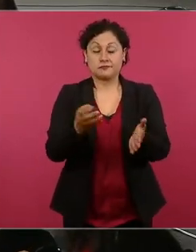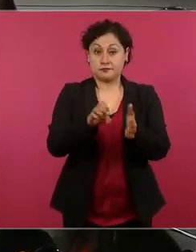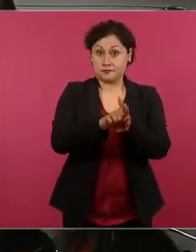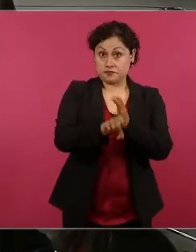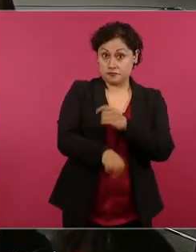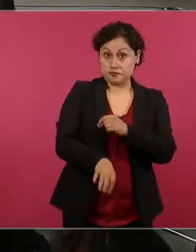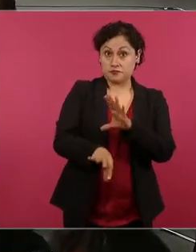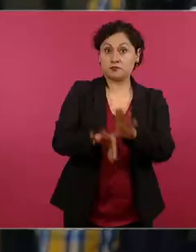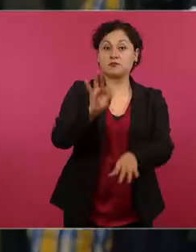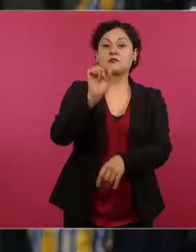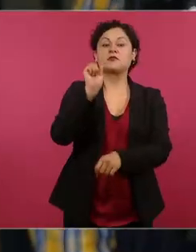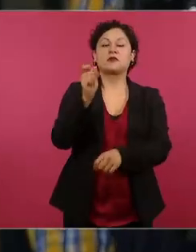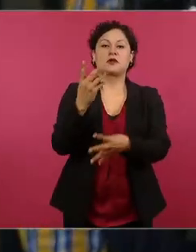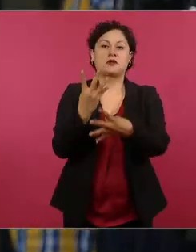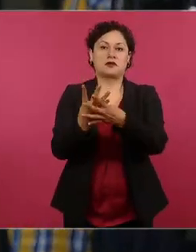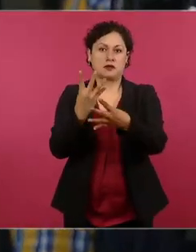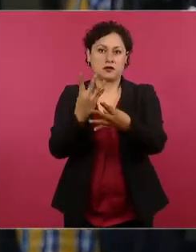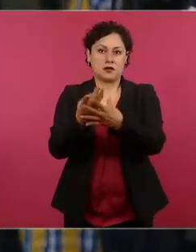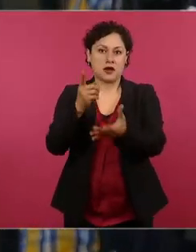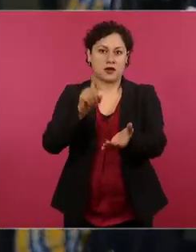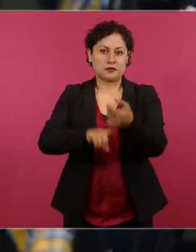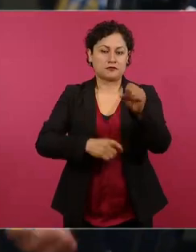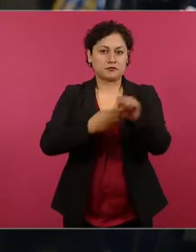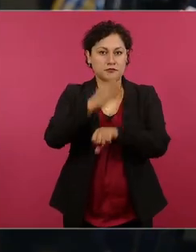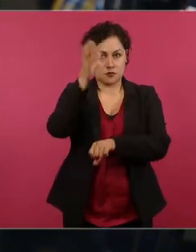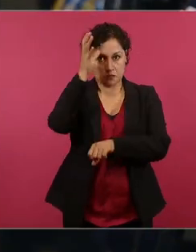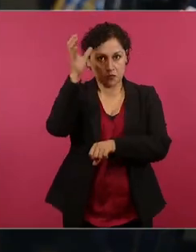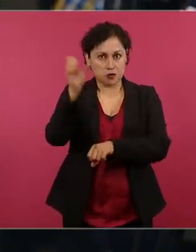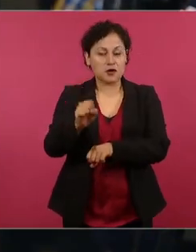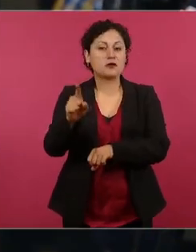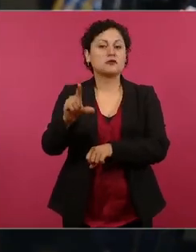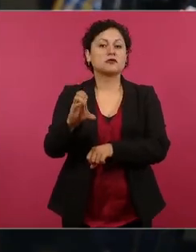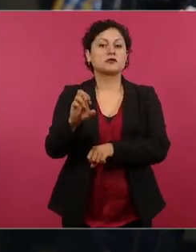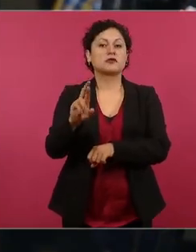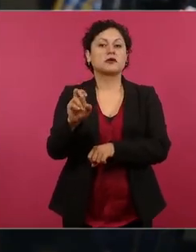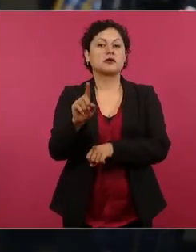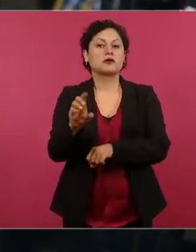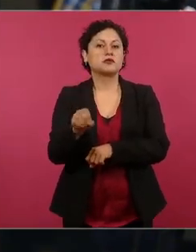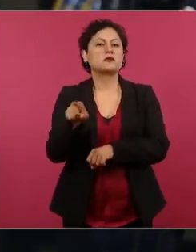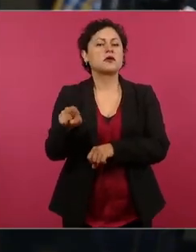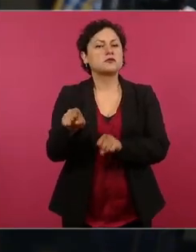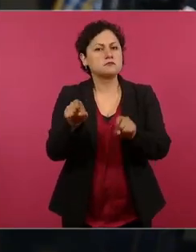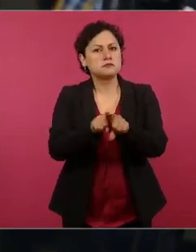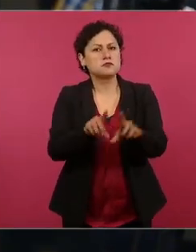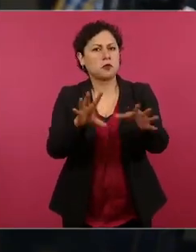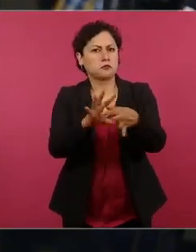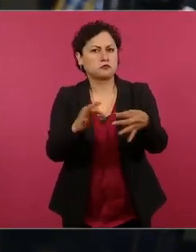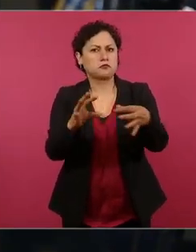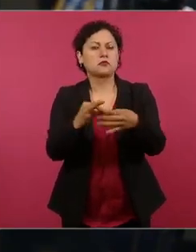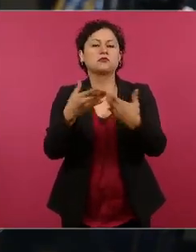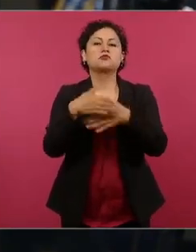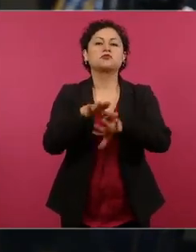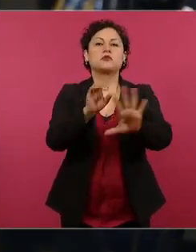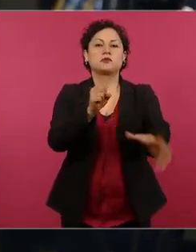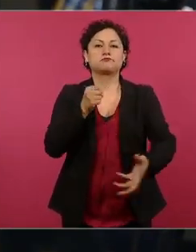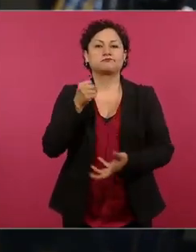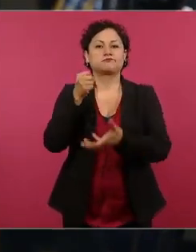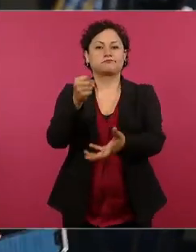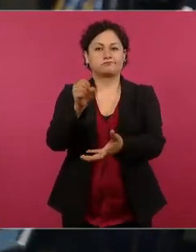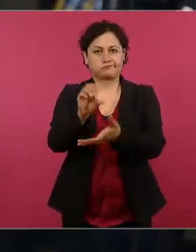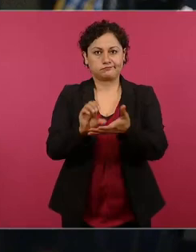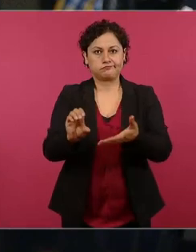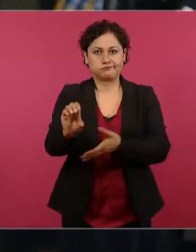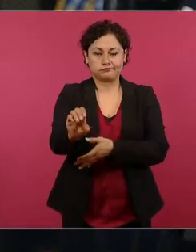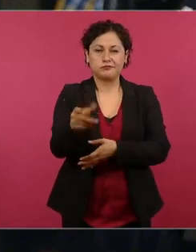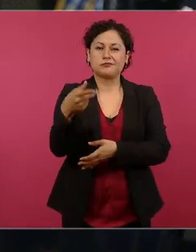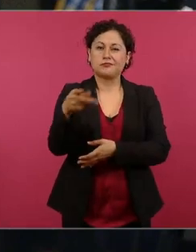Ceferezo 16 de Morelos, que bueno, pues se ha abordado en temas sí de presupuestos, pero en los últimos años, bueno, desde